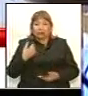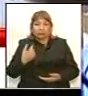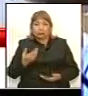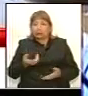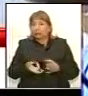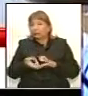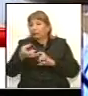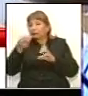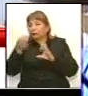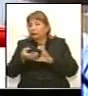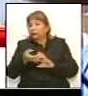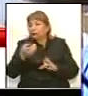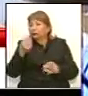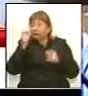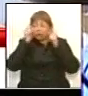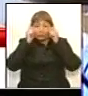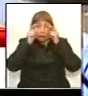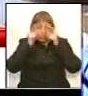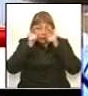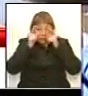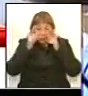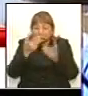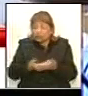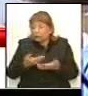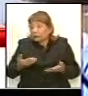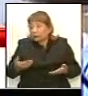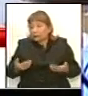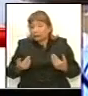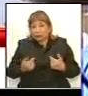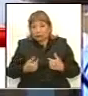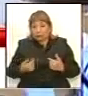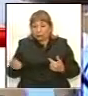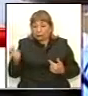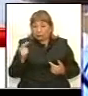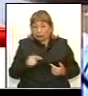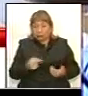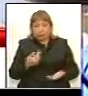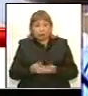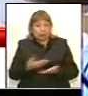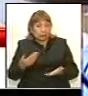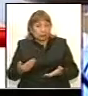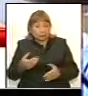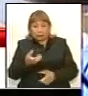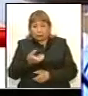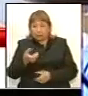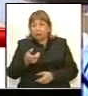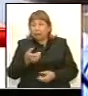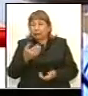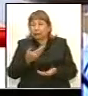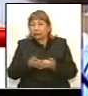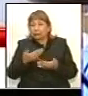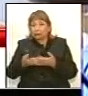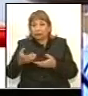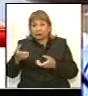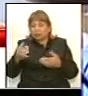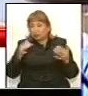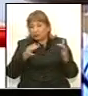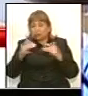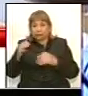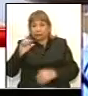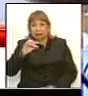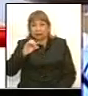rescatar. Sorprende muchísimo, por ejemplo, yo hice, venían los bomberos, de que se van a estos programas de combate, esto es